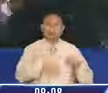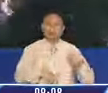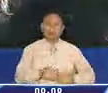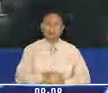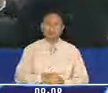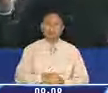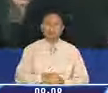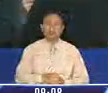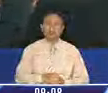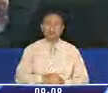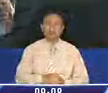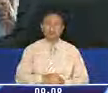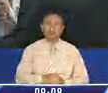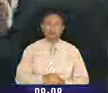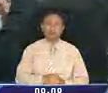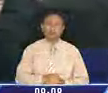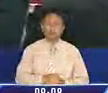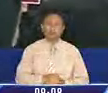parientes.